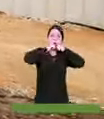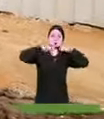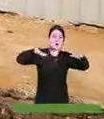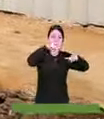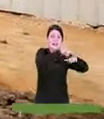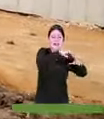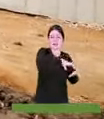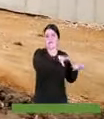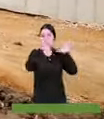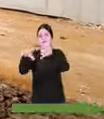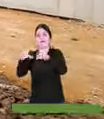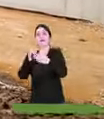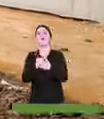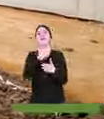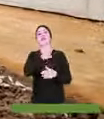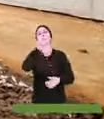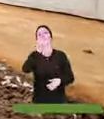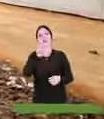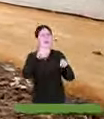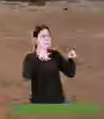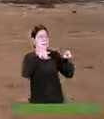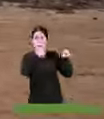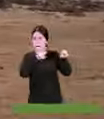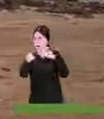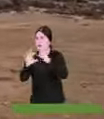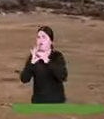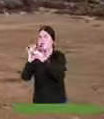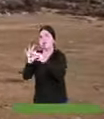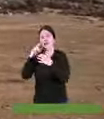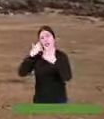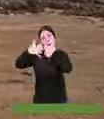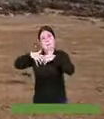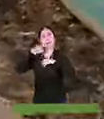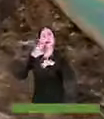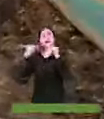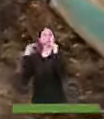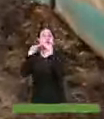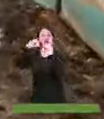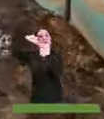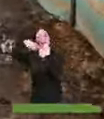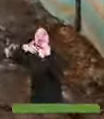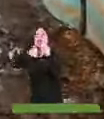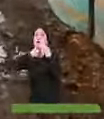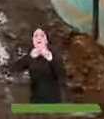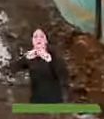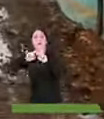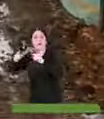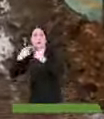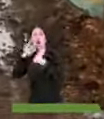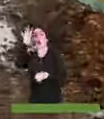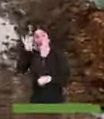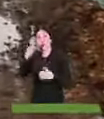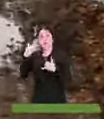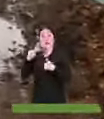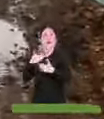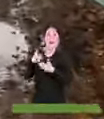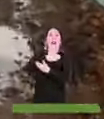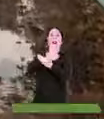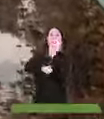obras en 58 interferencias en asocio con las empresas de servicios públicos, de las cuales 9 se entregaron en 2020